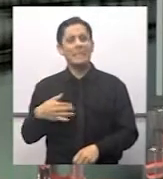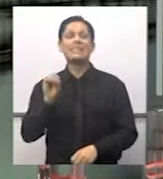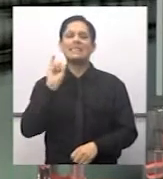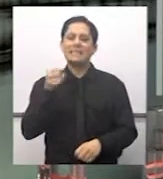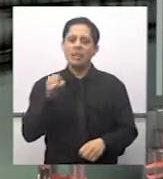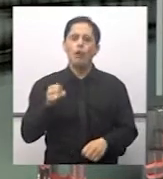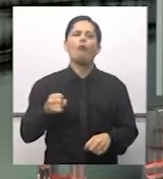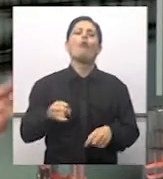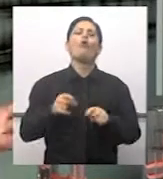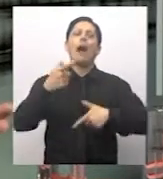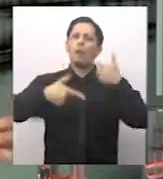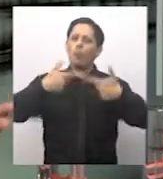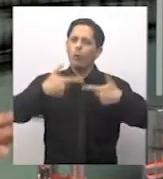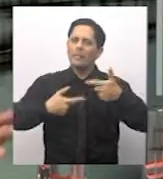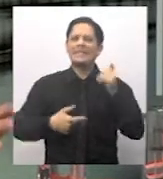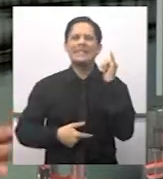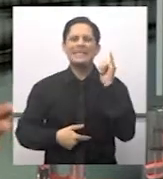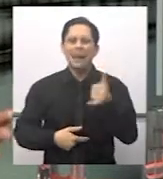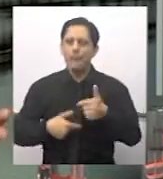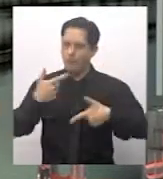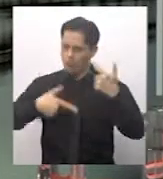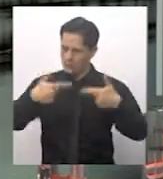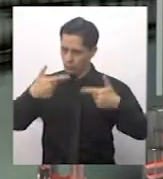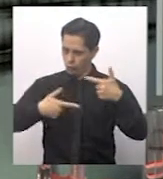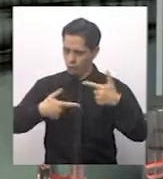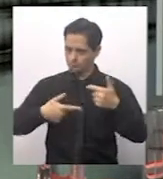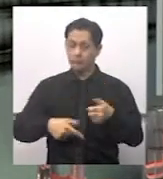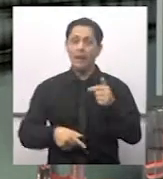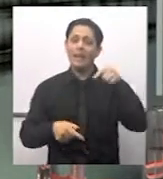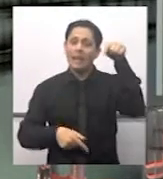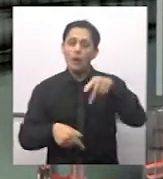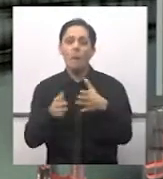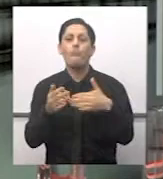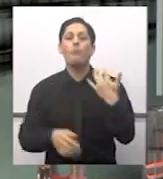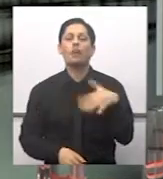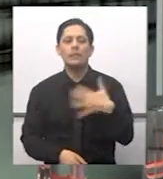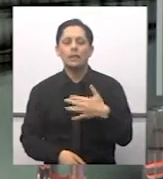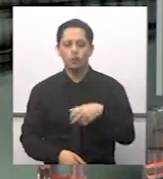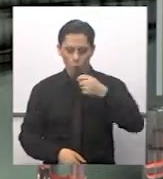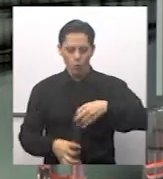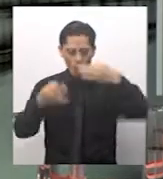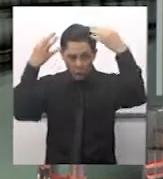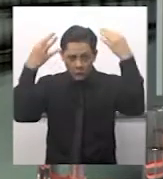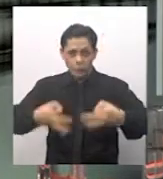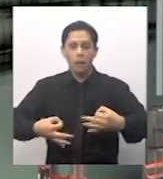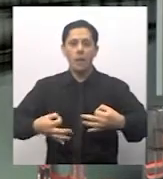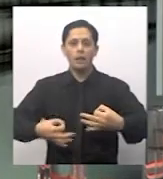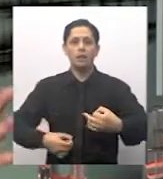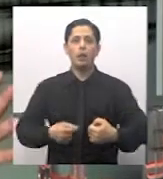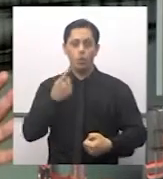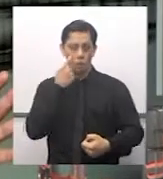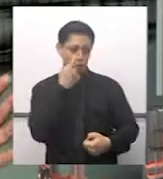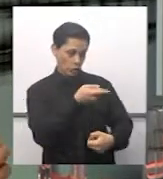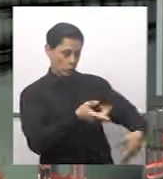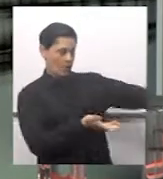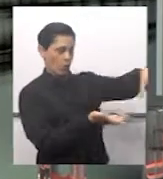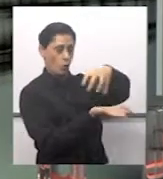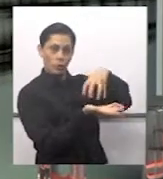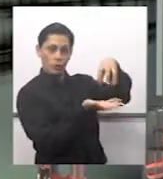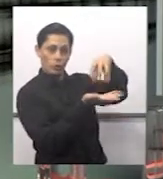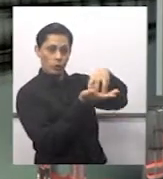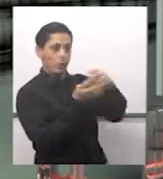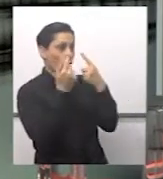de politización, siempre ocurre un poco, pero lo importante es que yo le puedo asegurar conociendo ahora ese territorio como nunca en mi